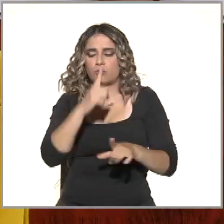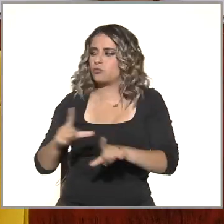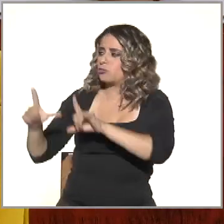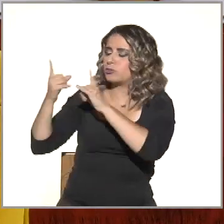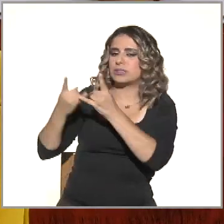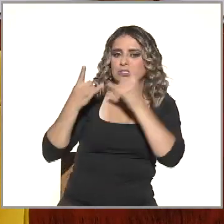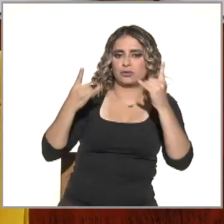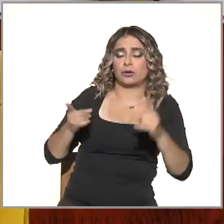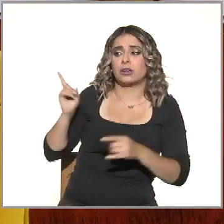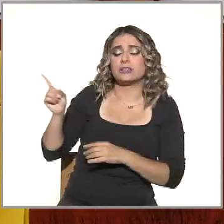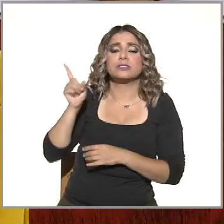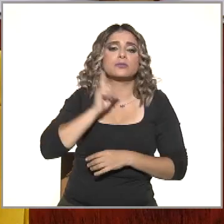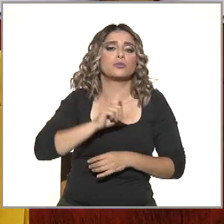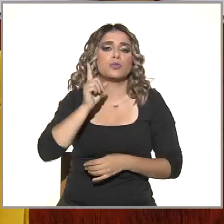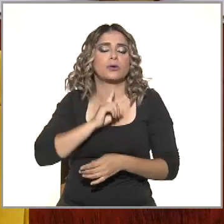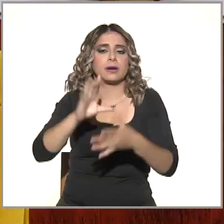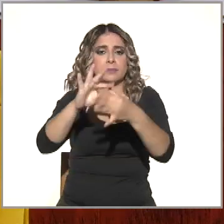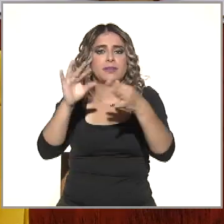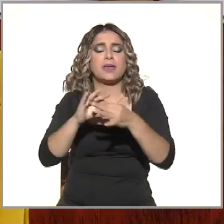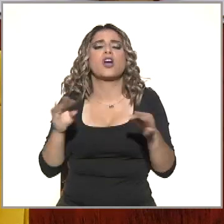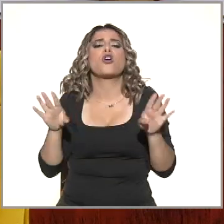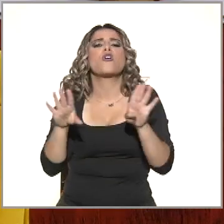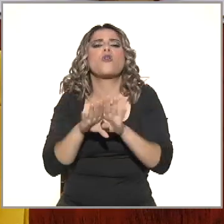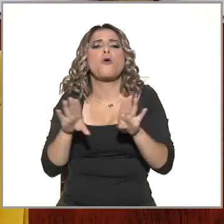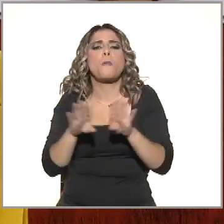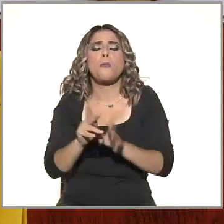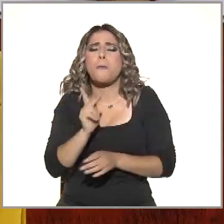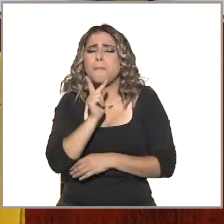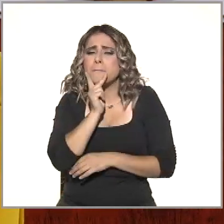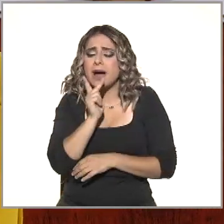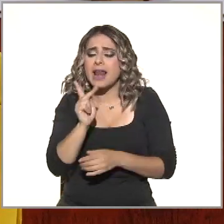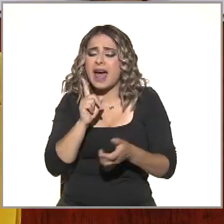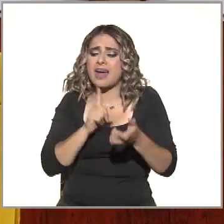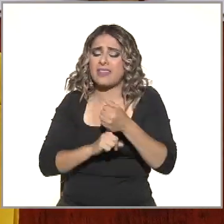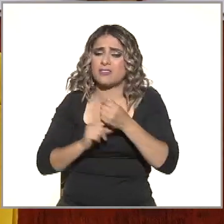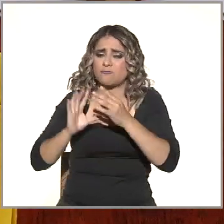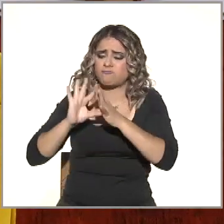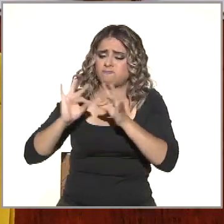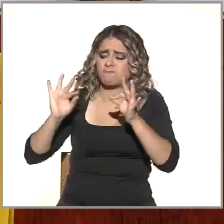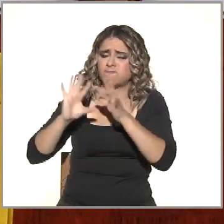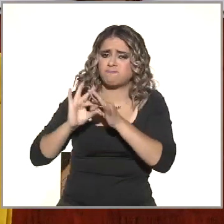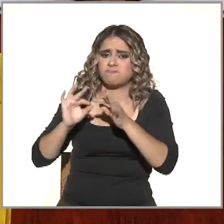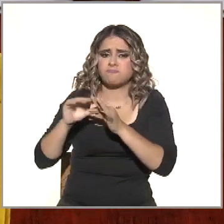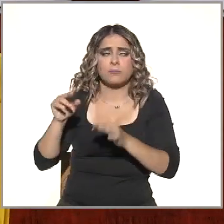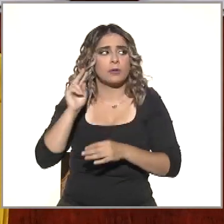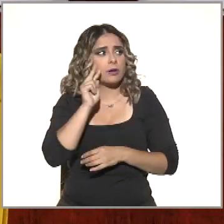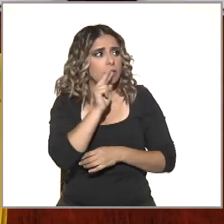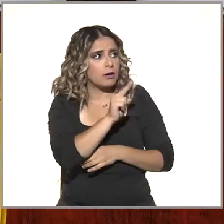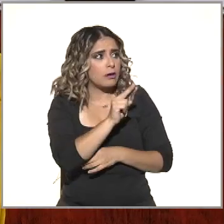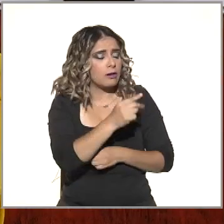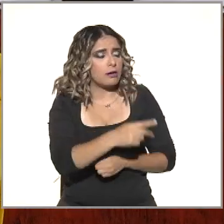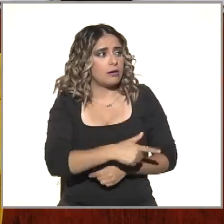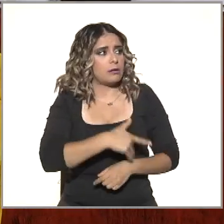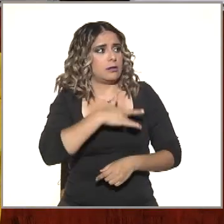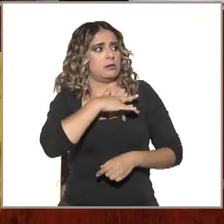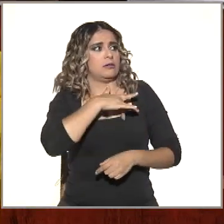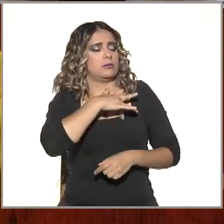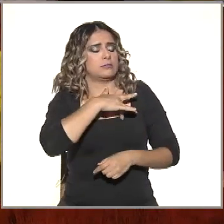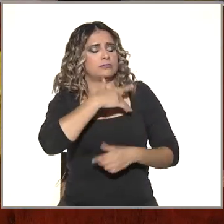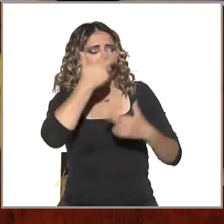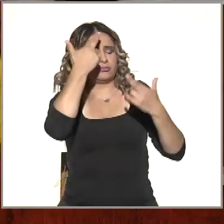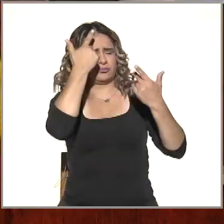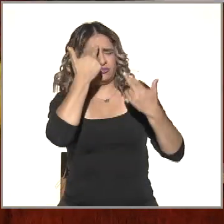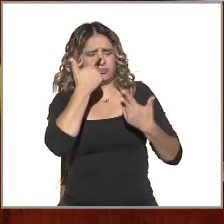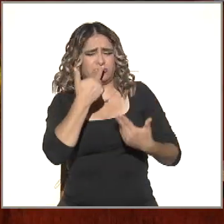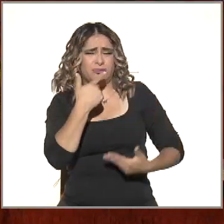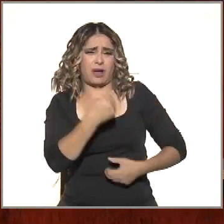de una mujer que nos va a platicar cómo palabras muy, muy claras a ella la hicieron sentirse fatal durante